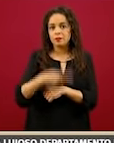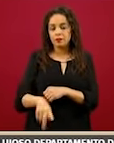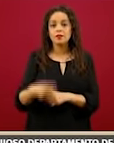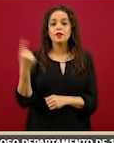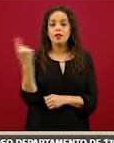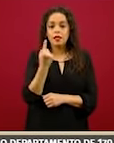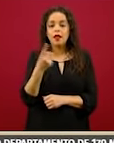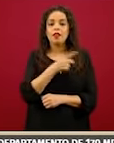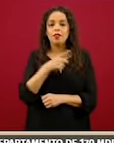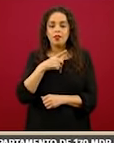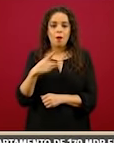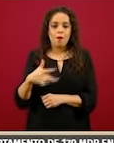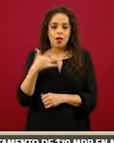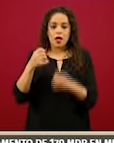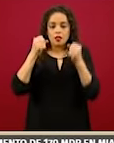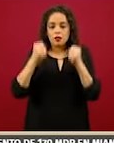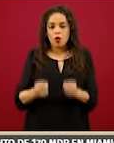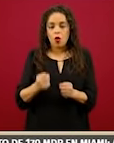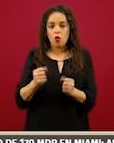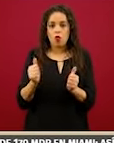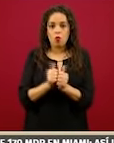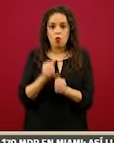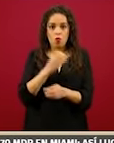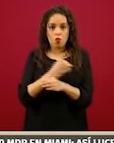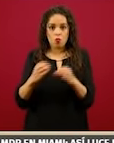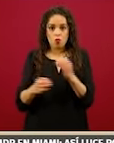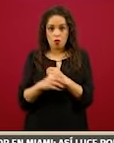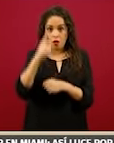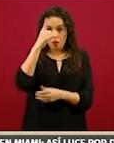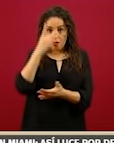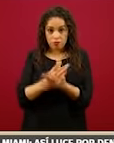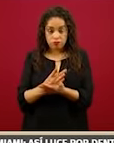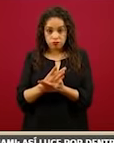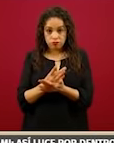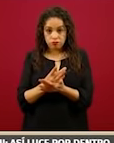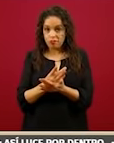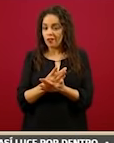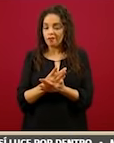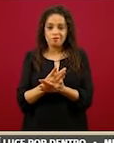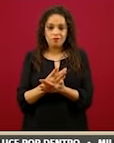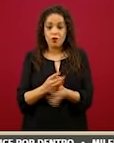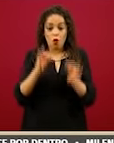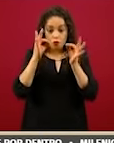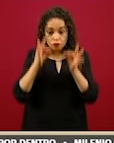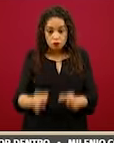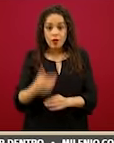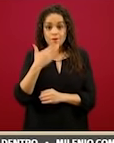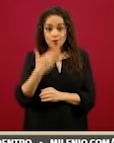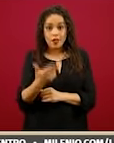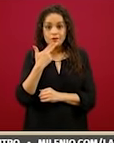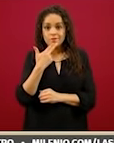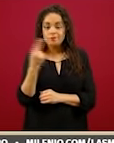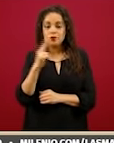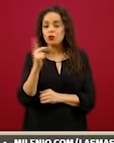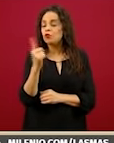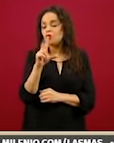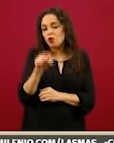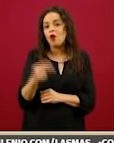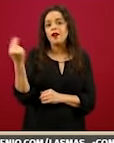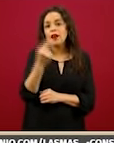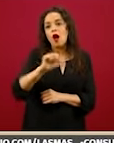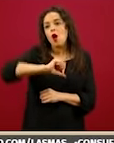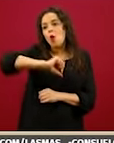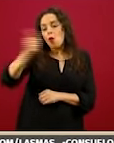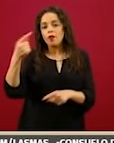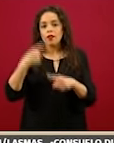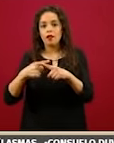elemento que no va solo, que no es 100% efectivo si no está acompañado de las otras acciones y